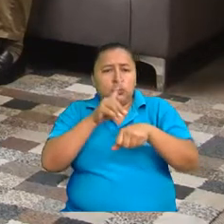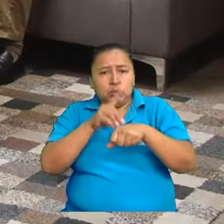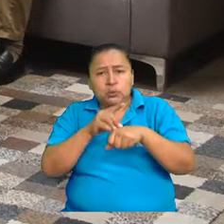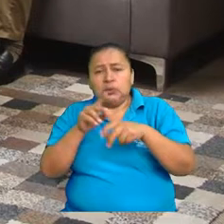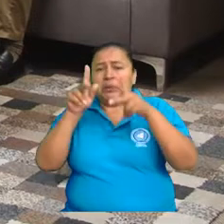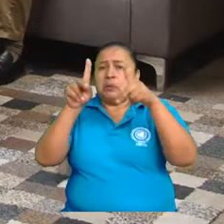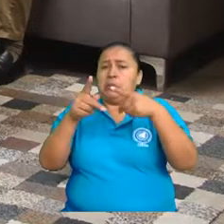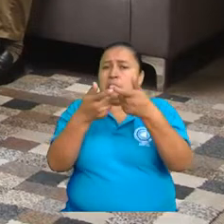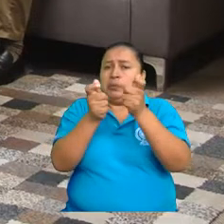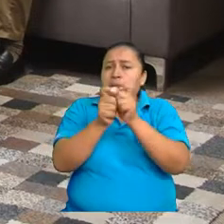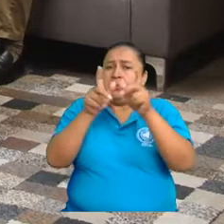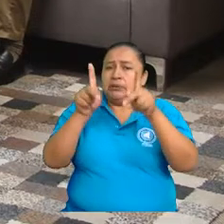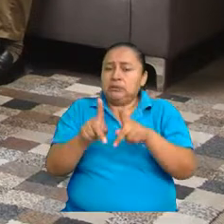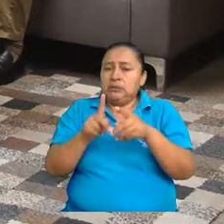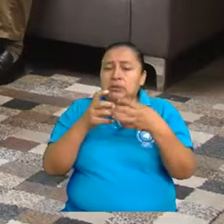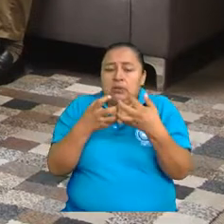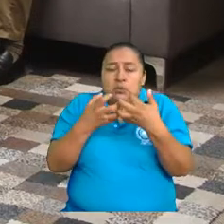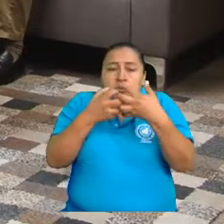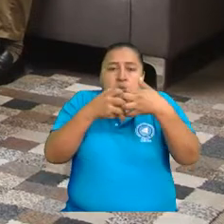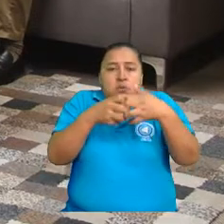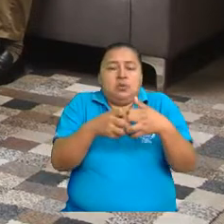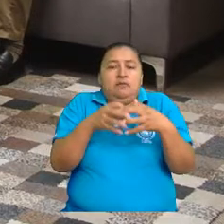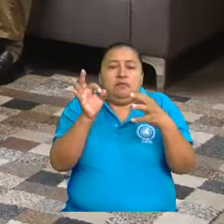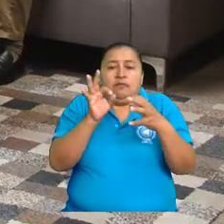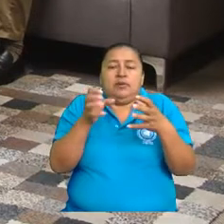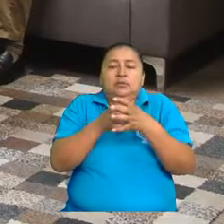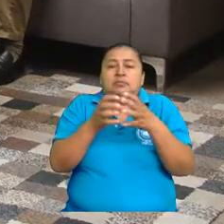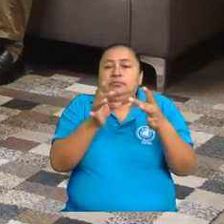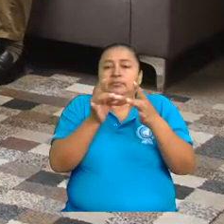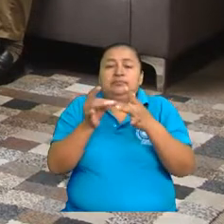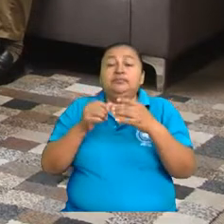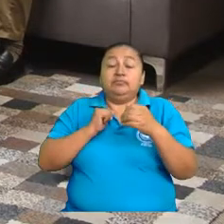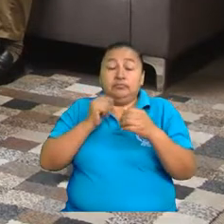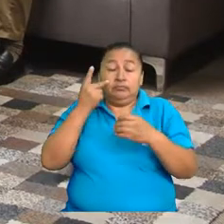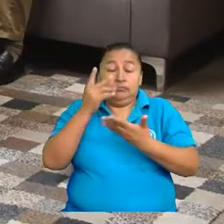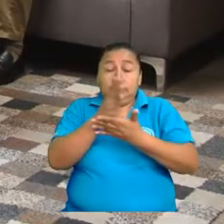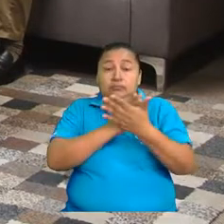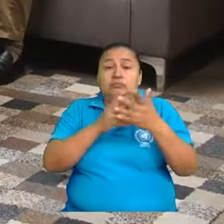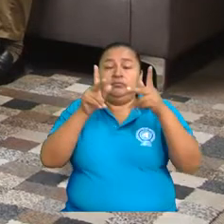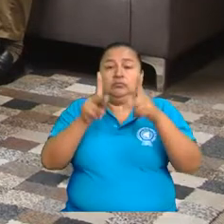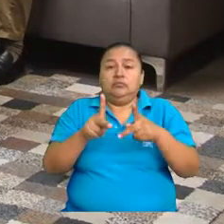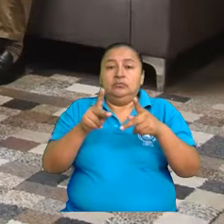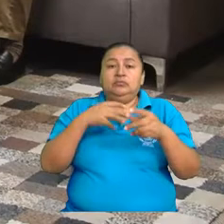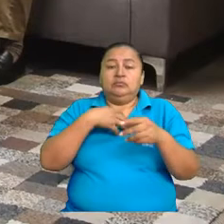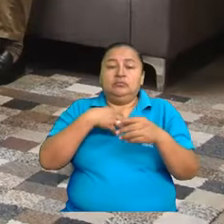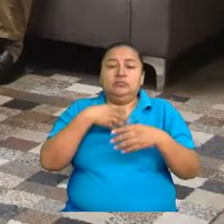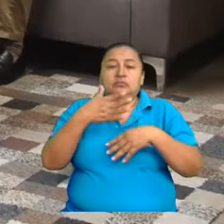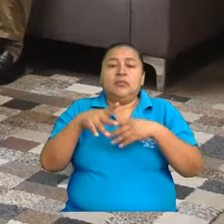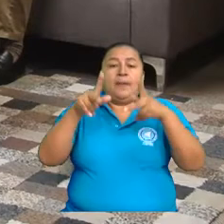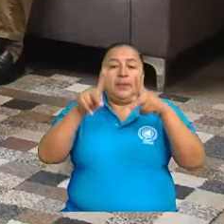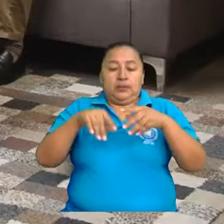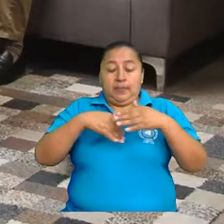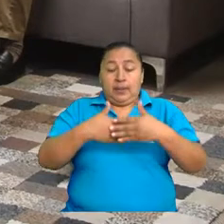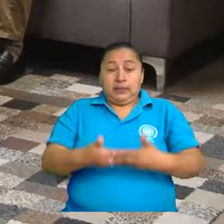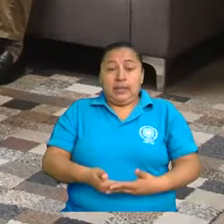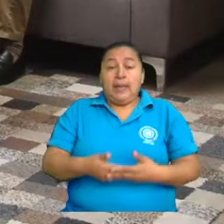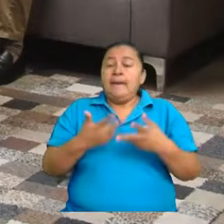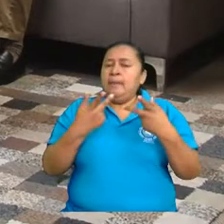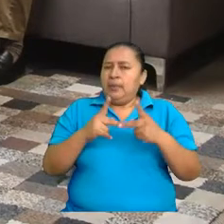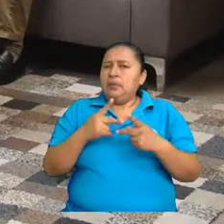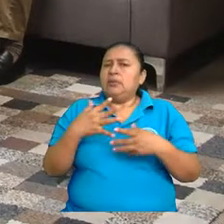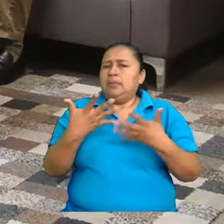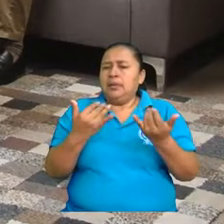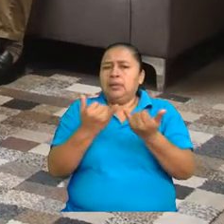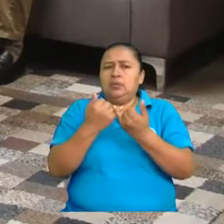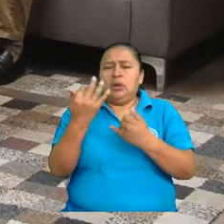acompañando. Bueno, y se articulan de una forma bastante especial, hemos visto en algunos casos, hablando específicamente con las embarazadas, pero también se articula en todas